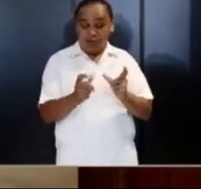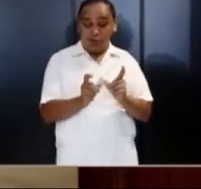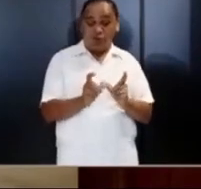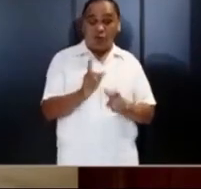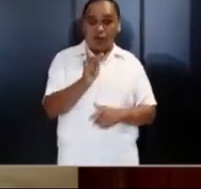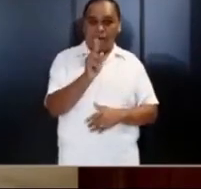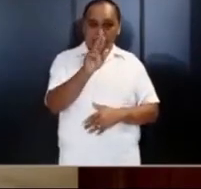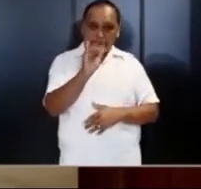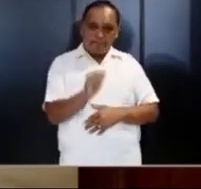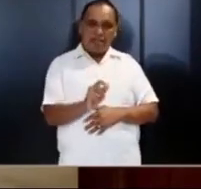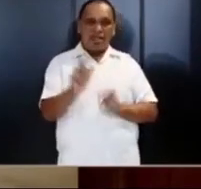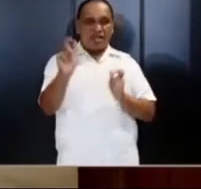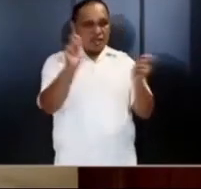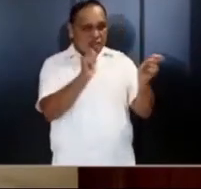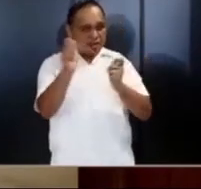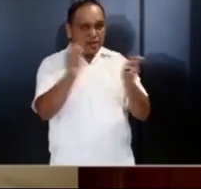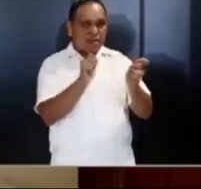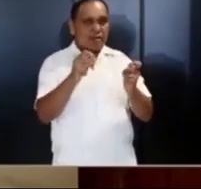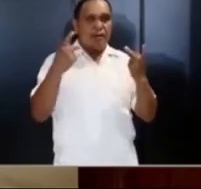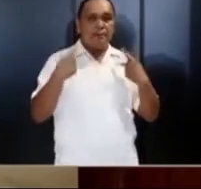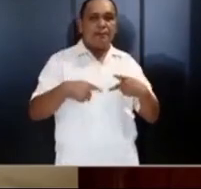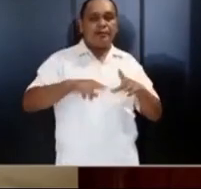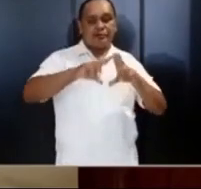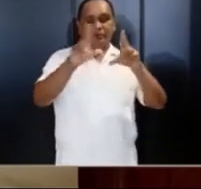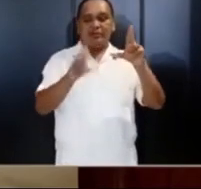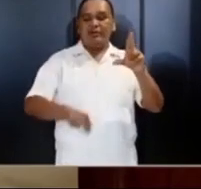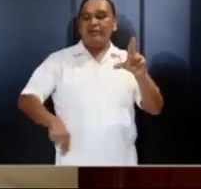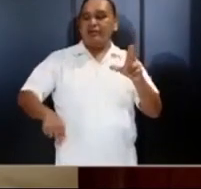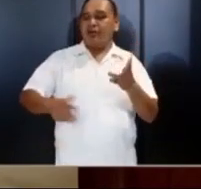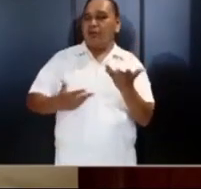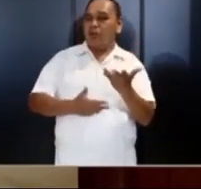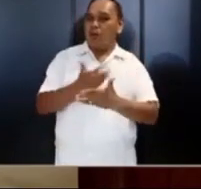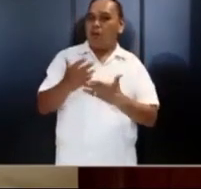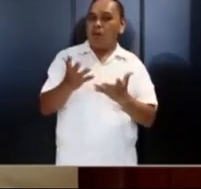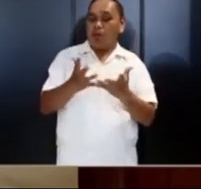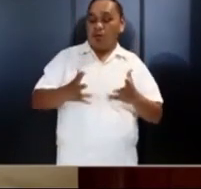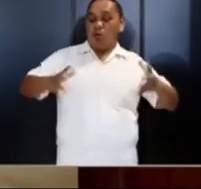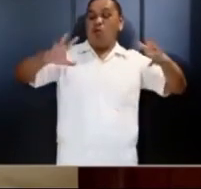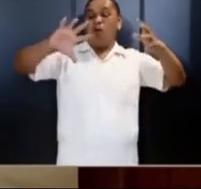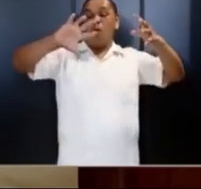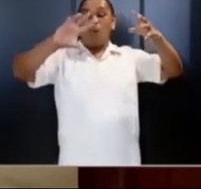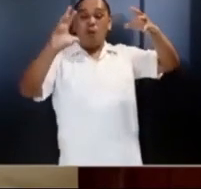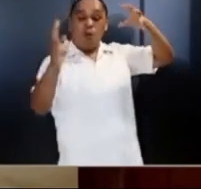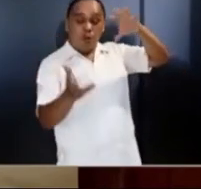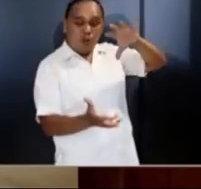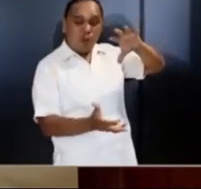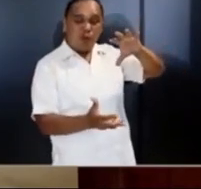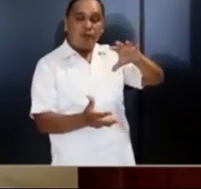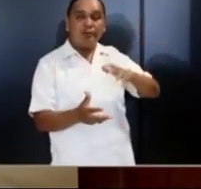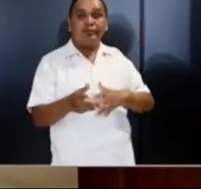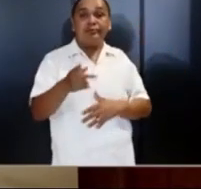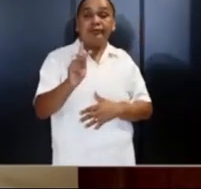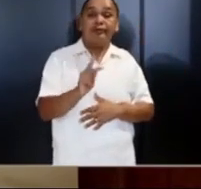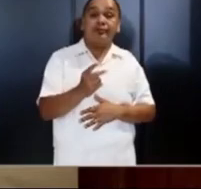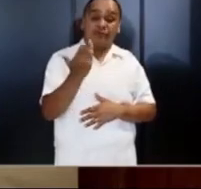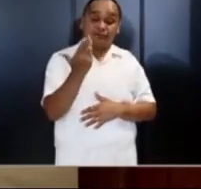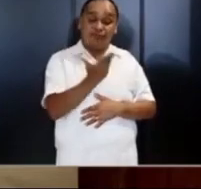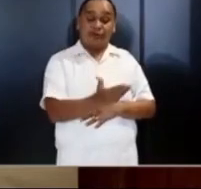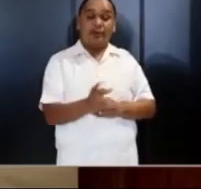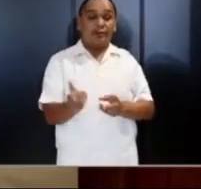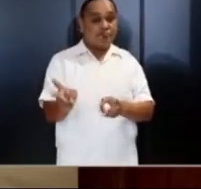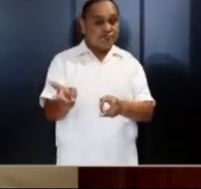lastima a todos los mexicanos, y pues en el mundo yo no sé qué proyección podemos dar, que si ahora los delincuentes son los que